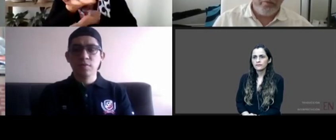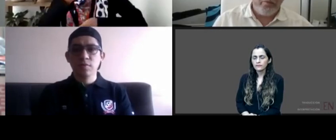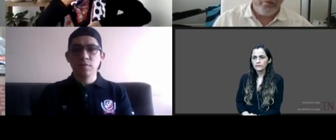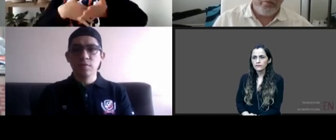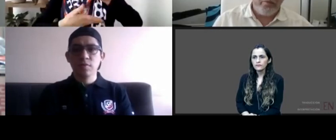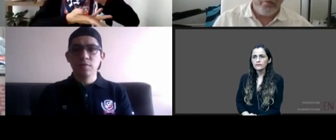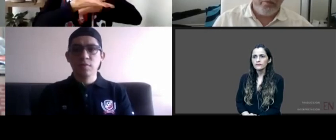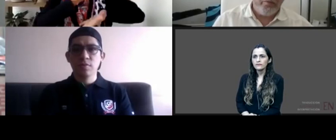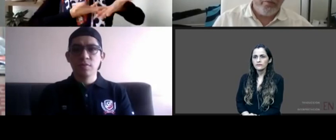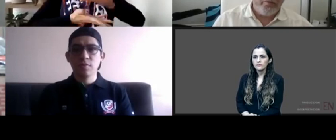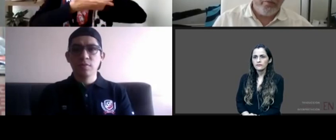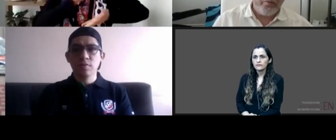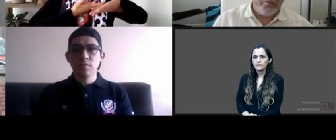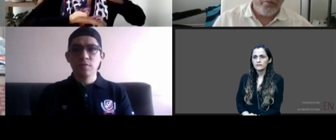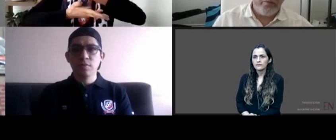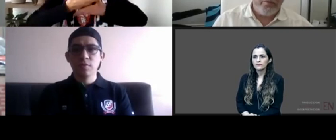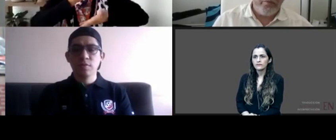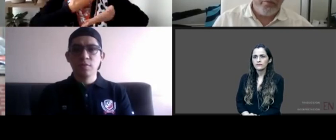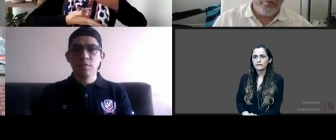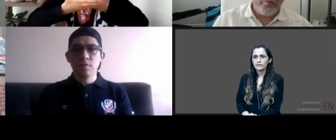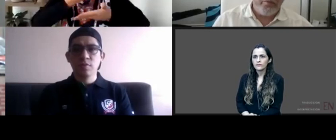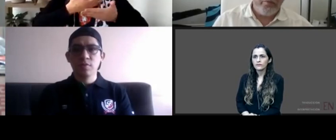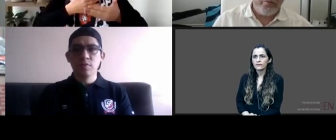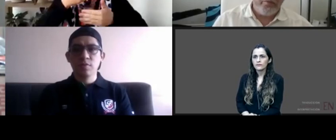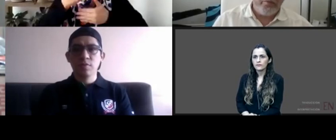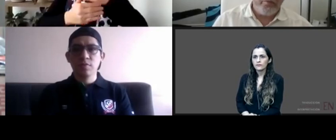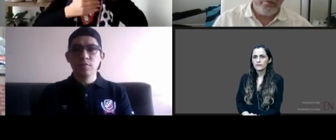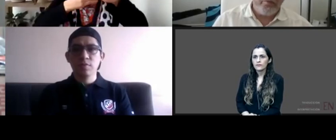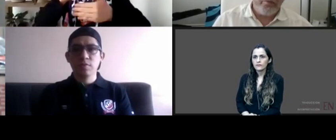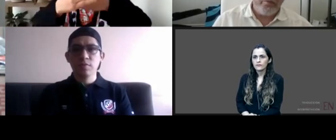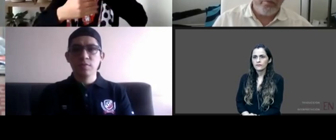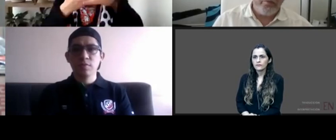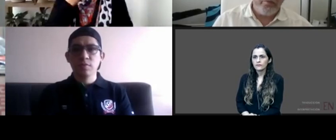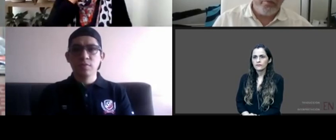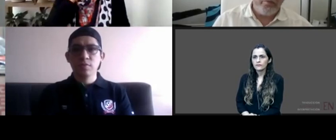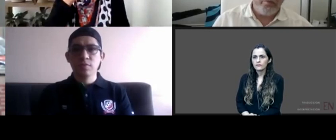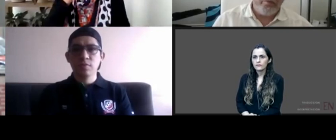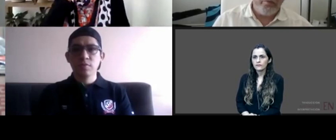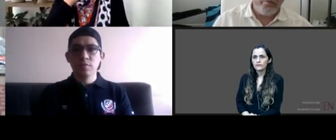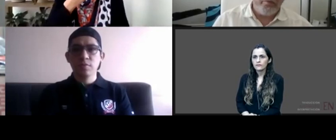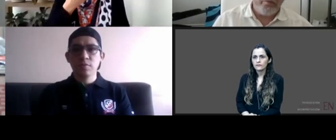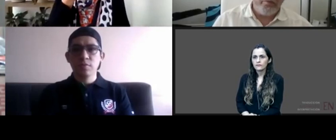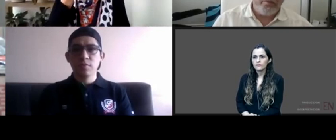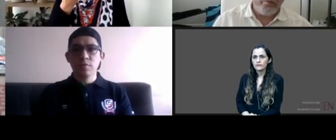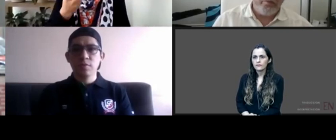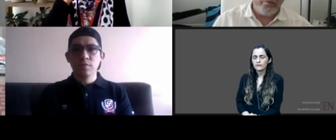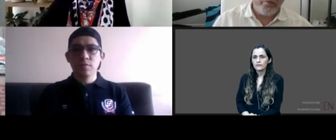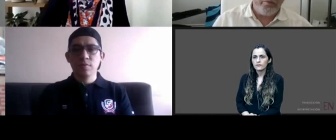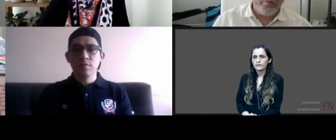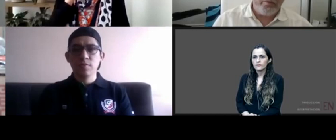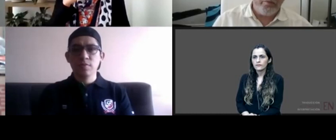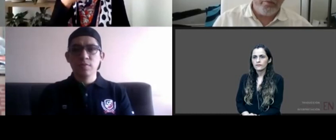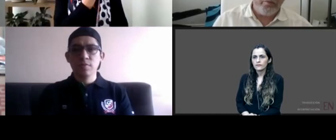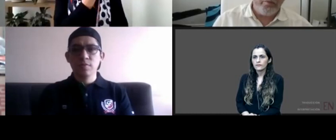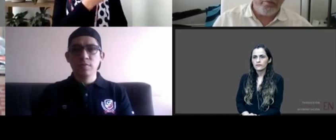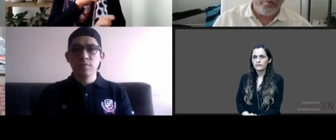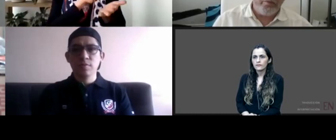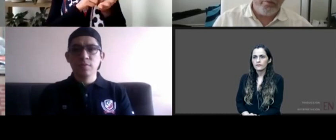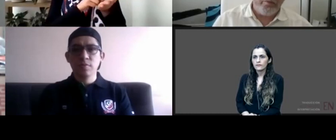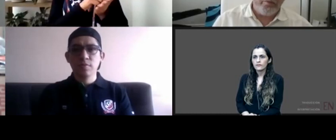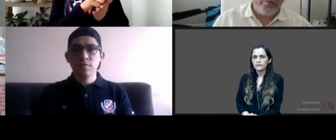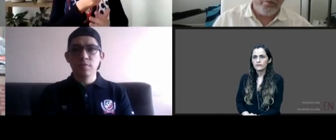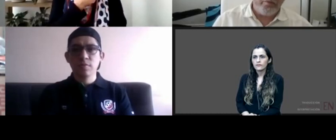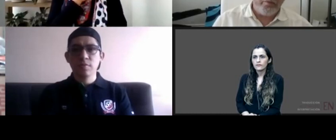oyentes, necesitan empezar a adquirir, a procesar un lenguaje natural para poder expresarse